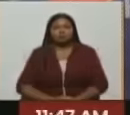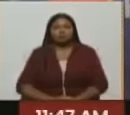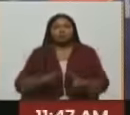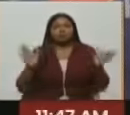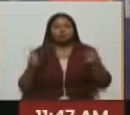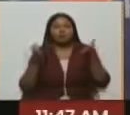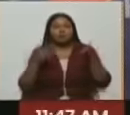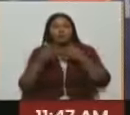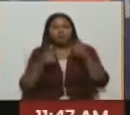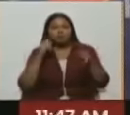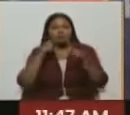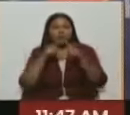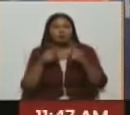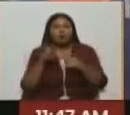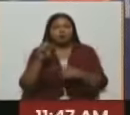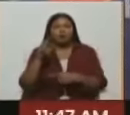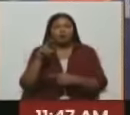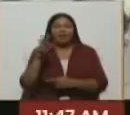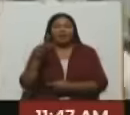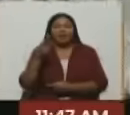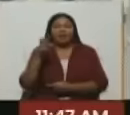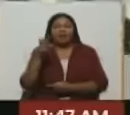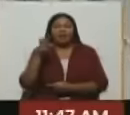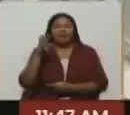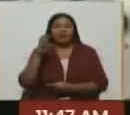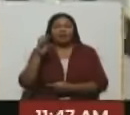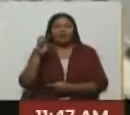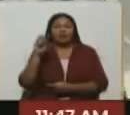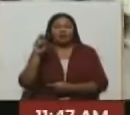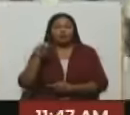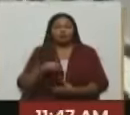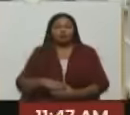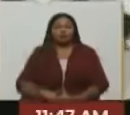mercenaria conocida como Operación Gedeón.